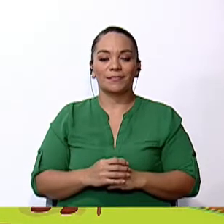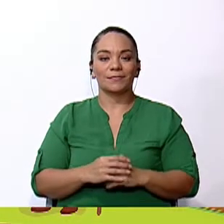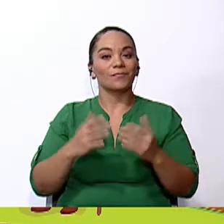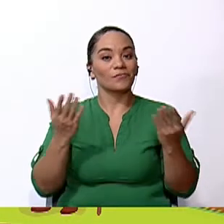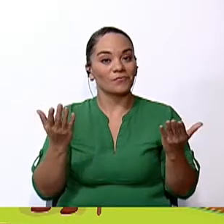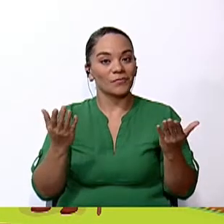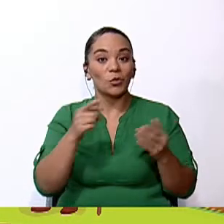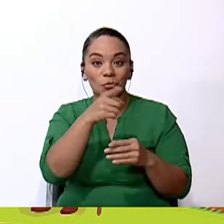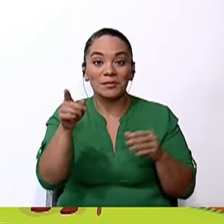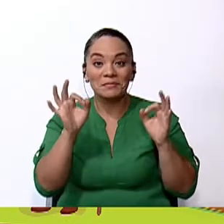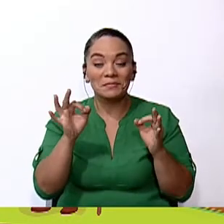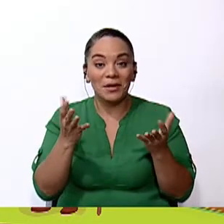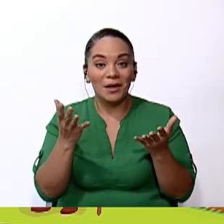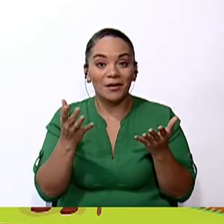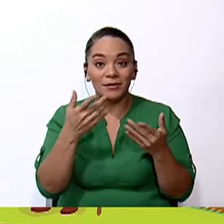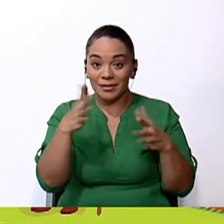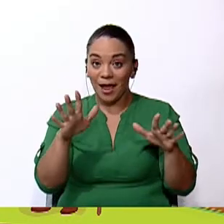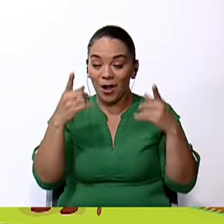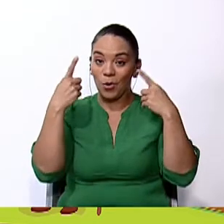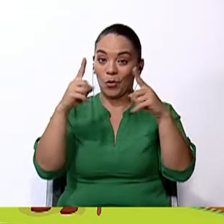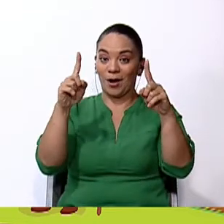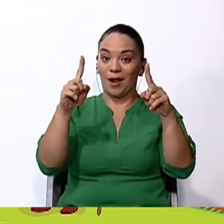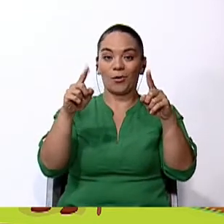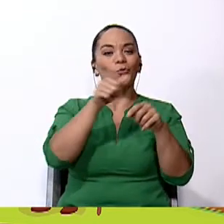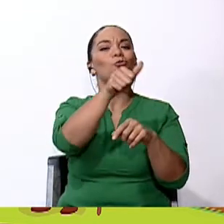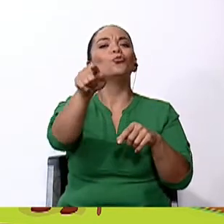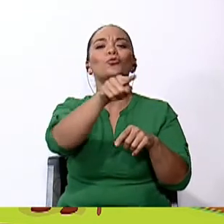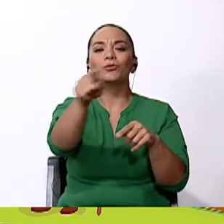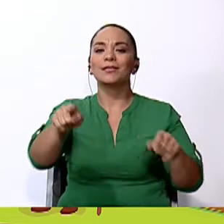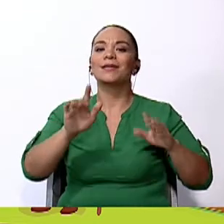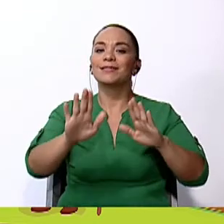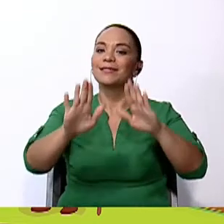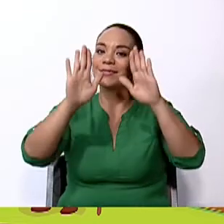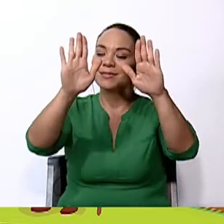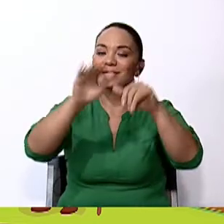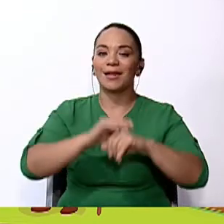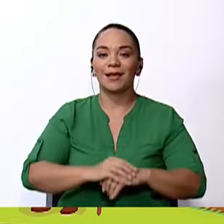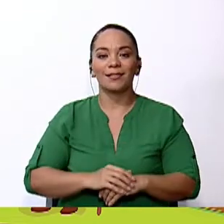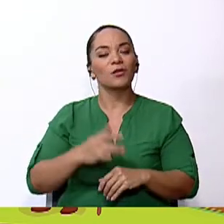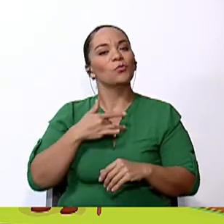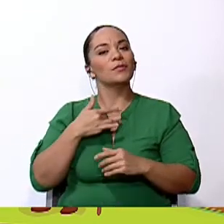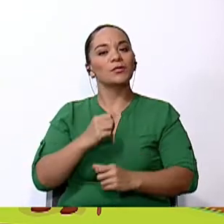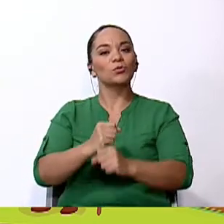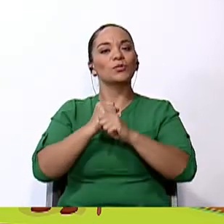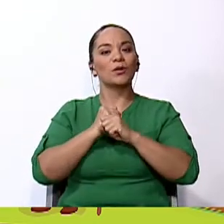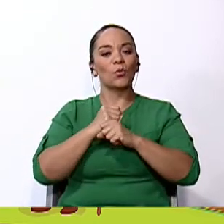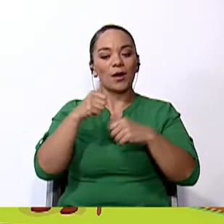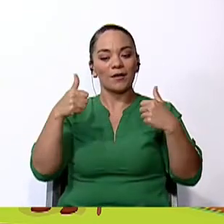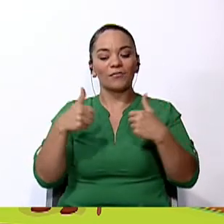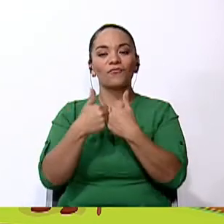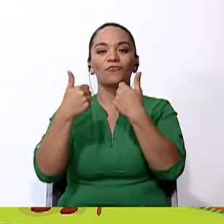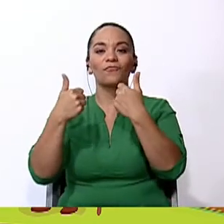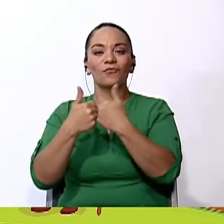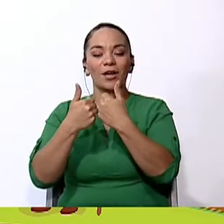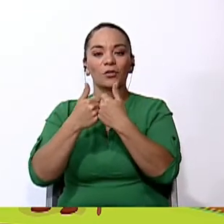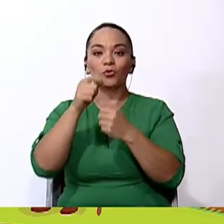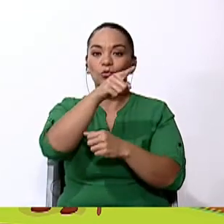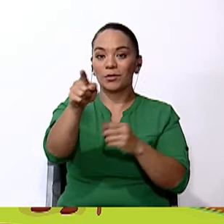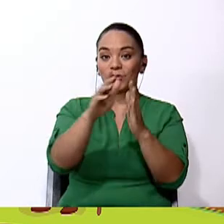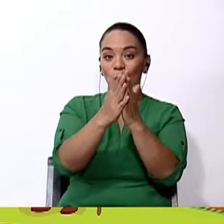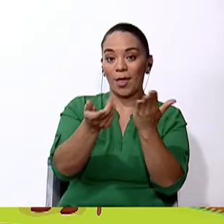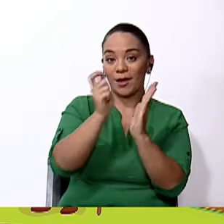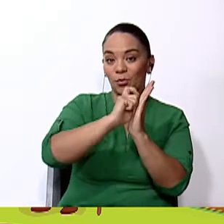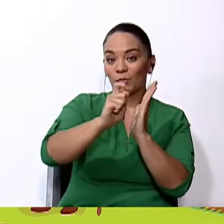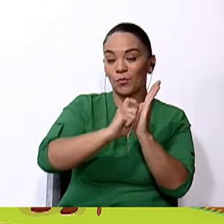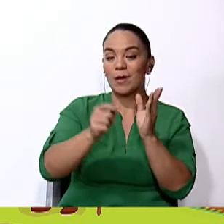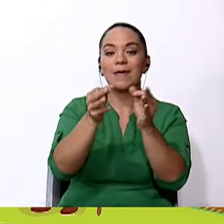¿Cómo les fue? Lo hicieron de manera excelente, estoy segura. Estos retos de ir haciendo el trabajo en sus cuadernos